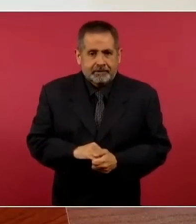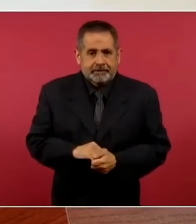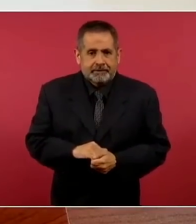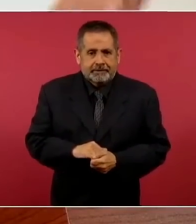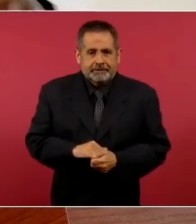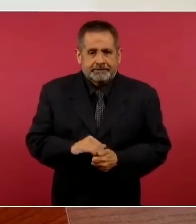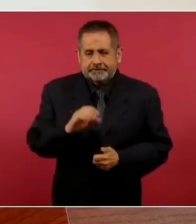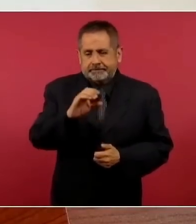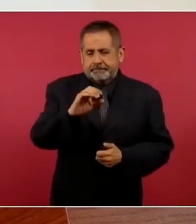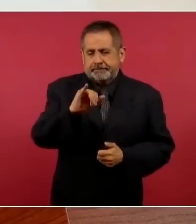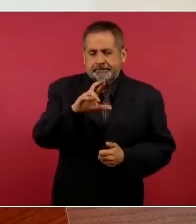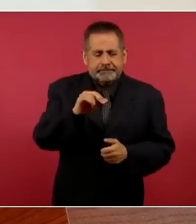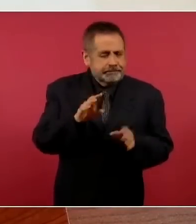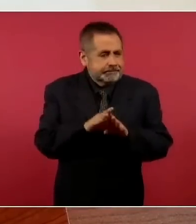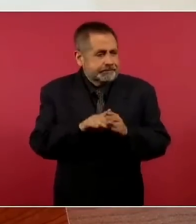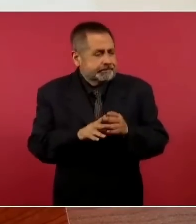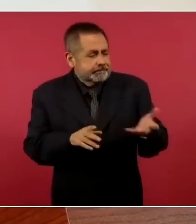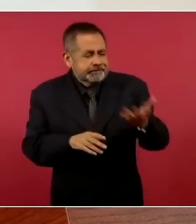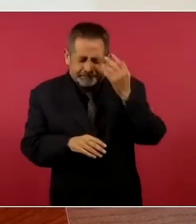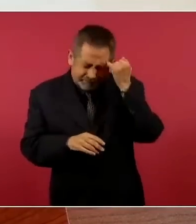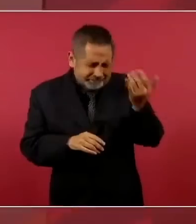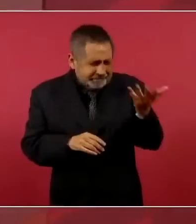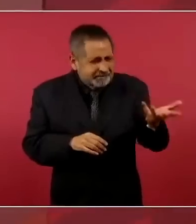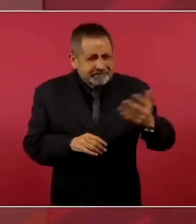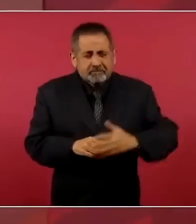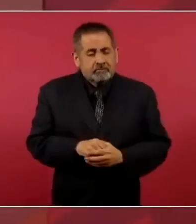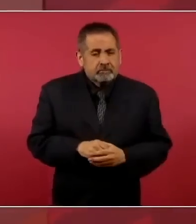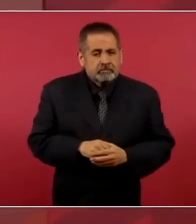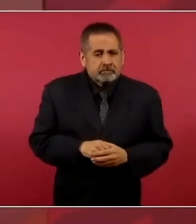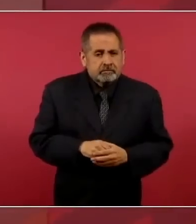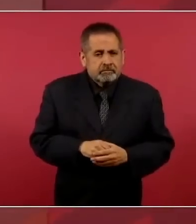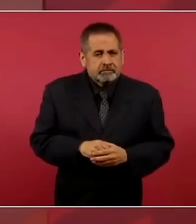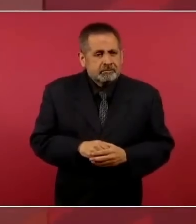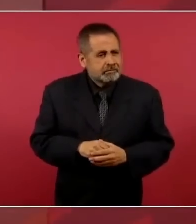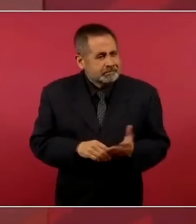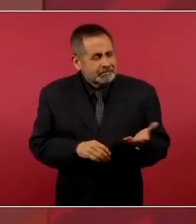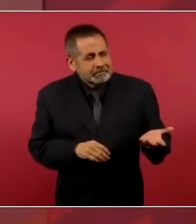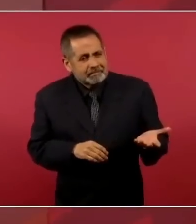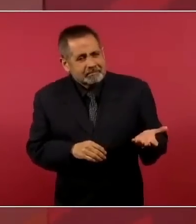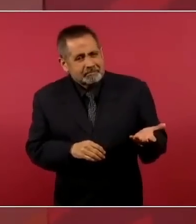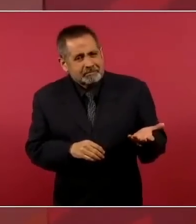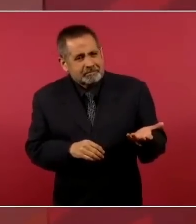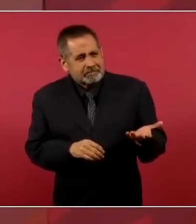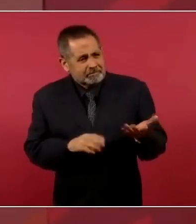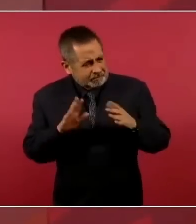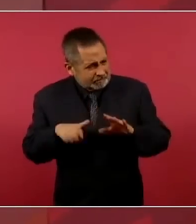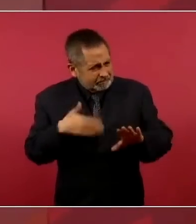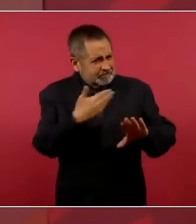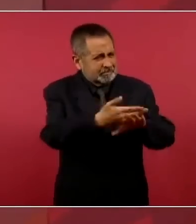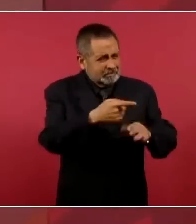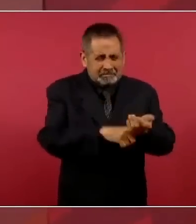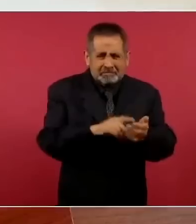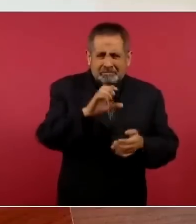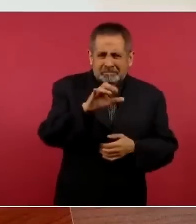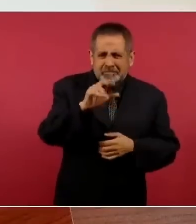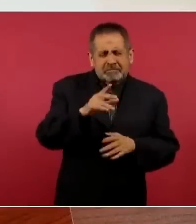de Ciro, ¿cómo? Imagínense, nosotros quererle hacer daño. No,